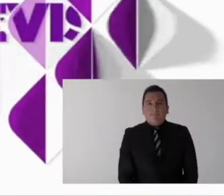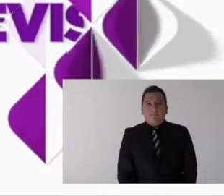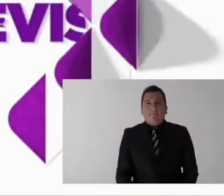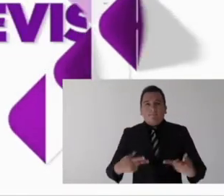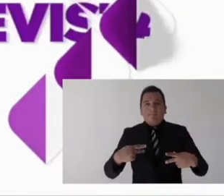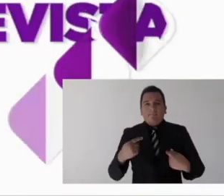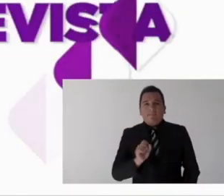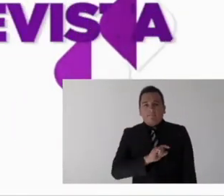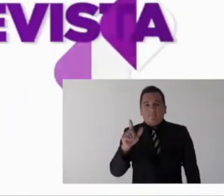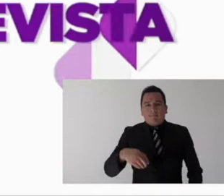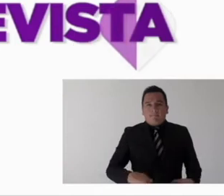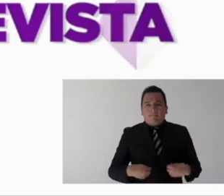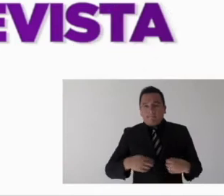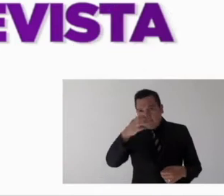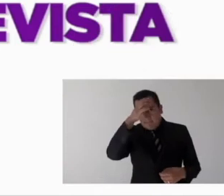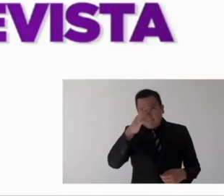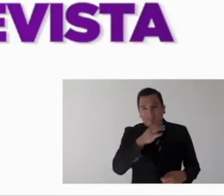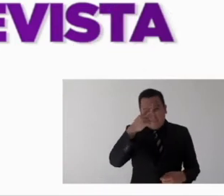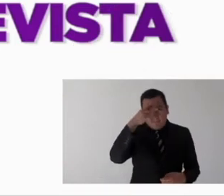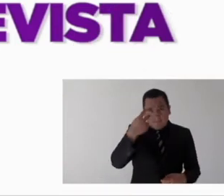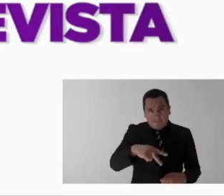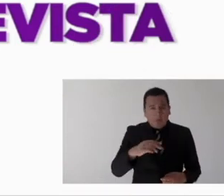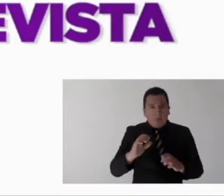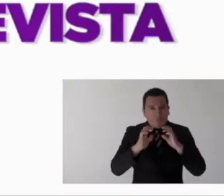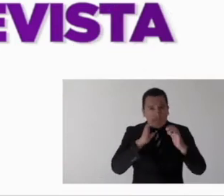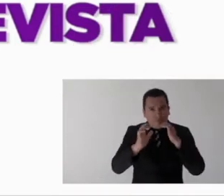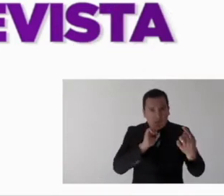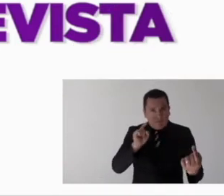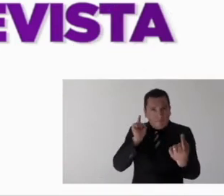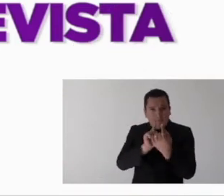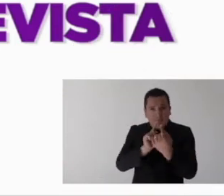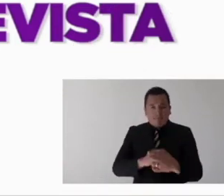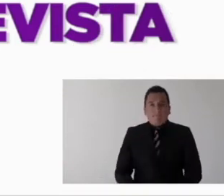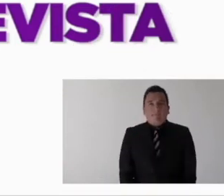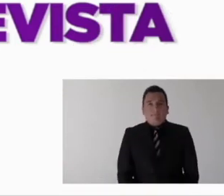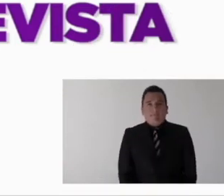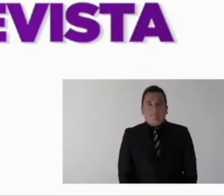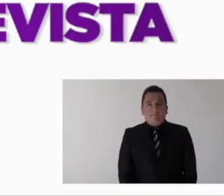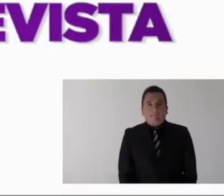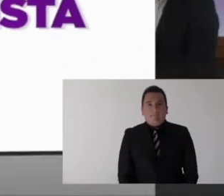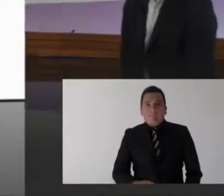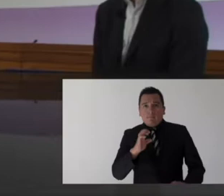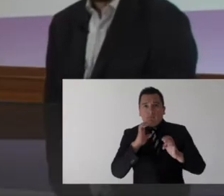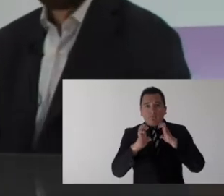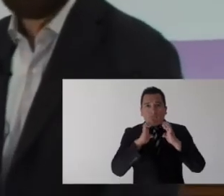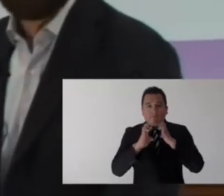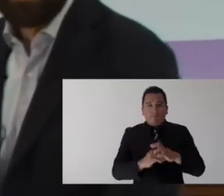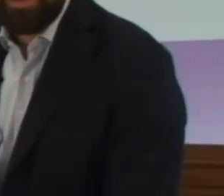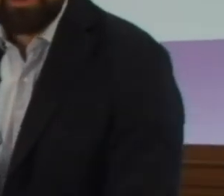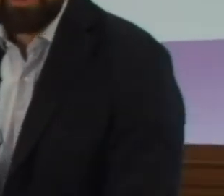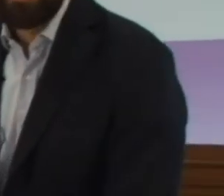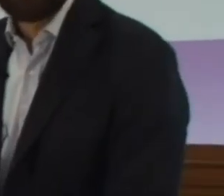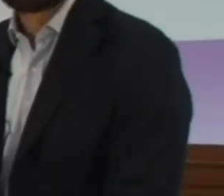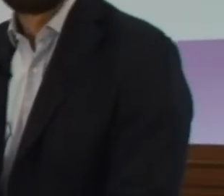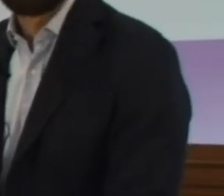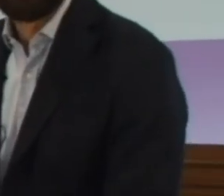de la vida democrática de Coahuila y de México en comunicación directa con usted. La entrevista. Buenas